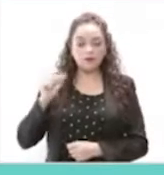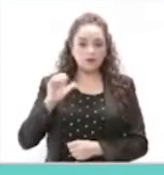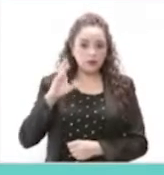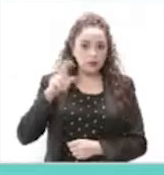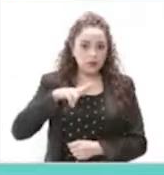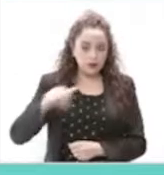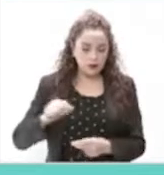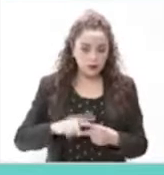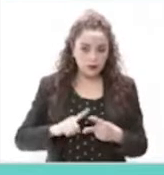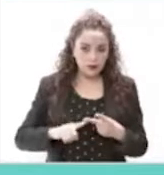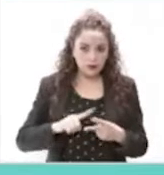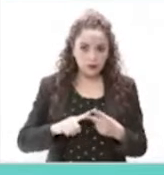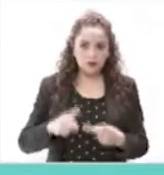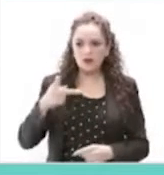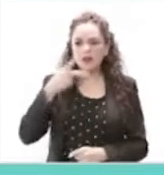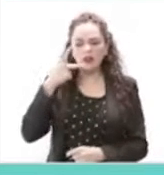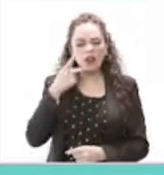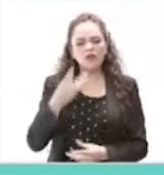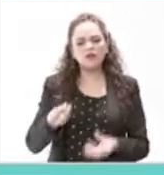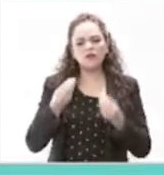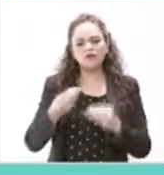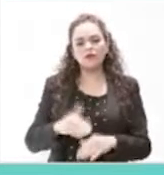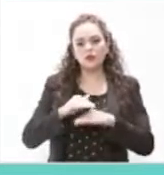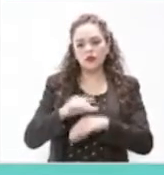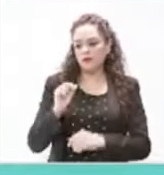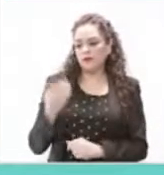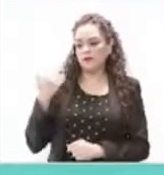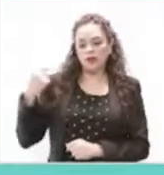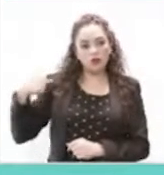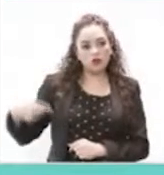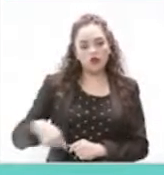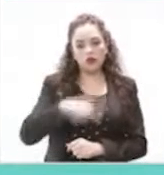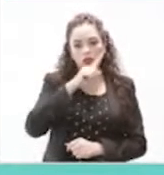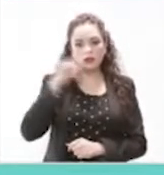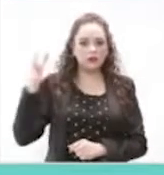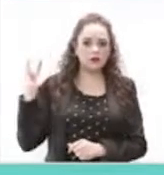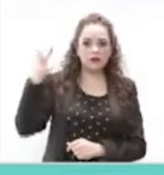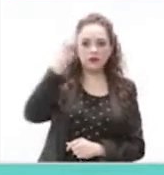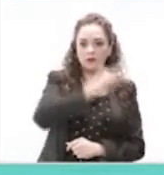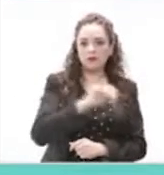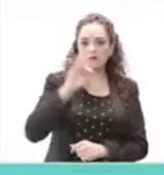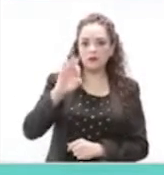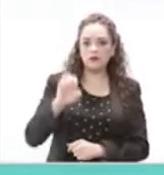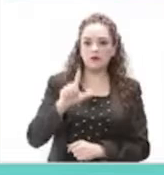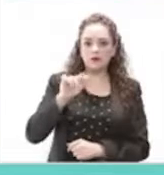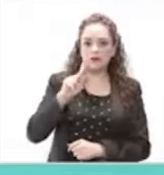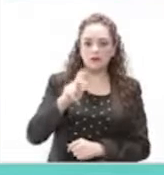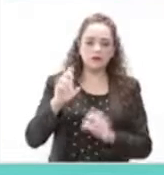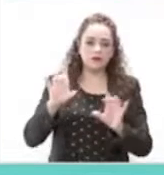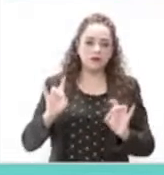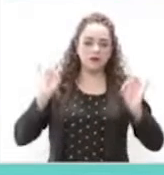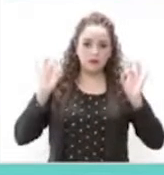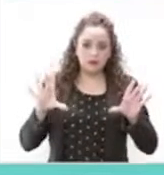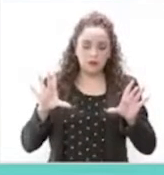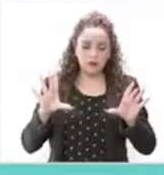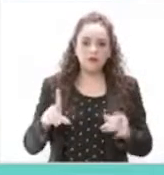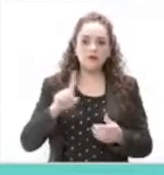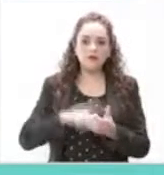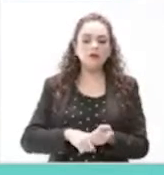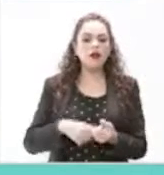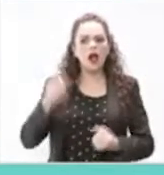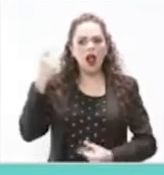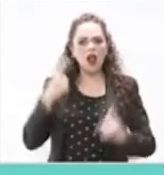Mucho se ha comentado sobre la visita que recientemente tuvimos al Aeropuerto Internacional Felipe Ángeles, cuestionando en